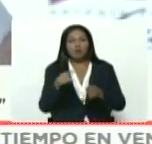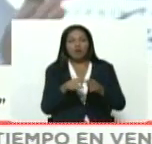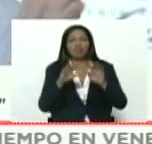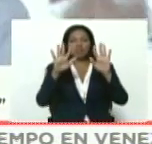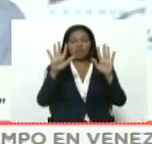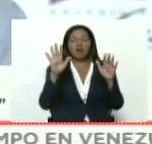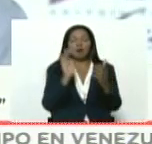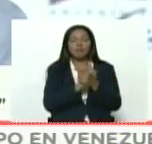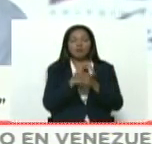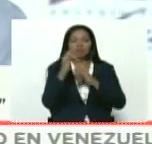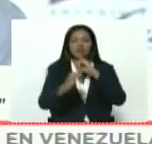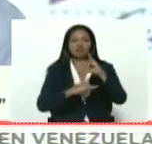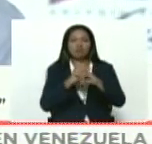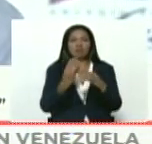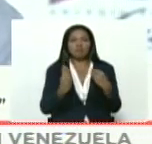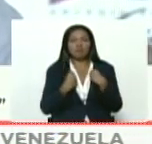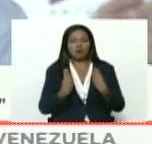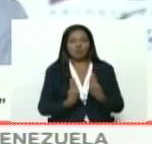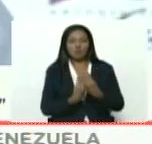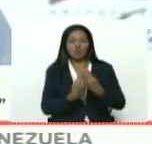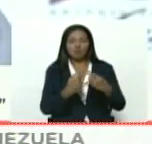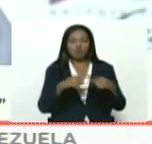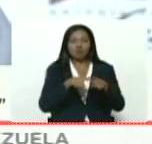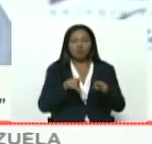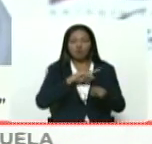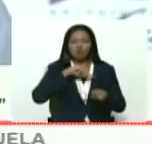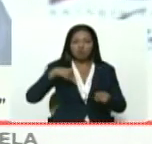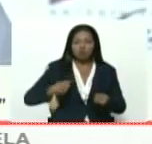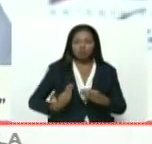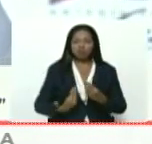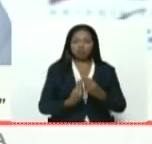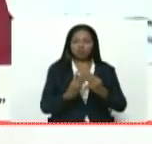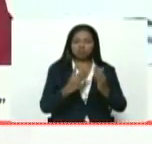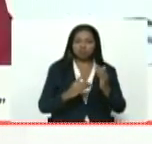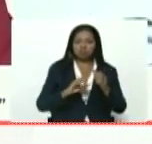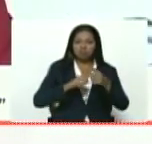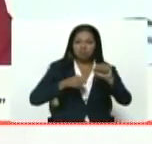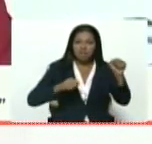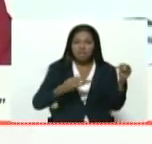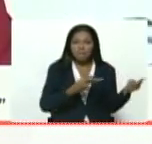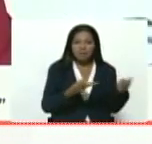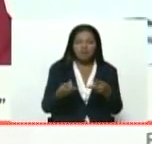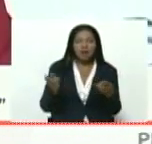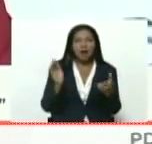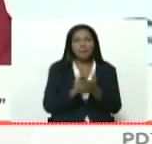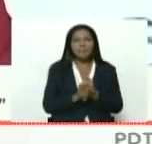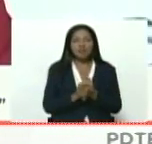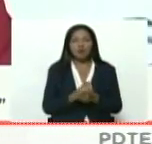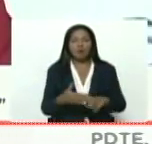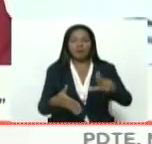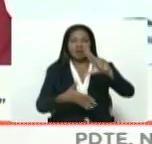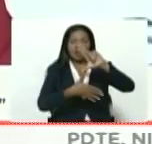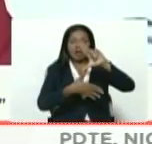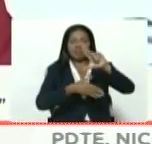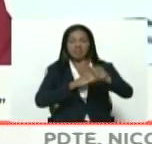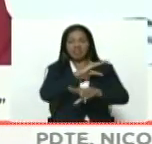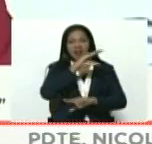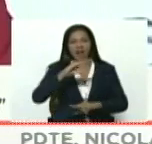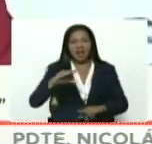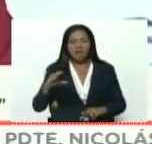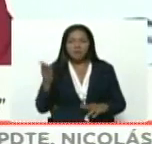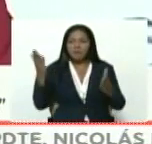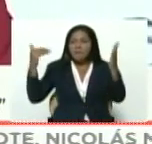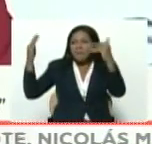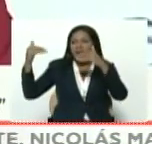por estado vivan con nosotros haciendo el diplomado. Muy importante, invitar compañeros de América Latina, del Caribe, que